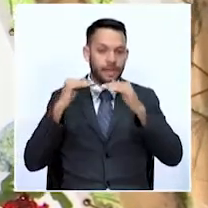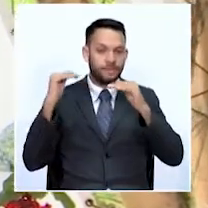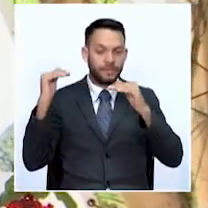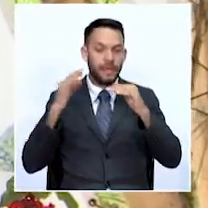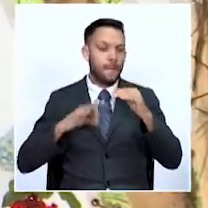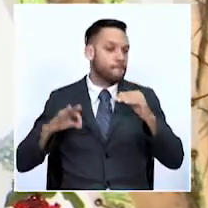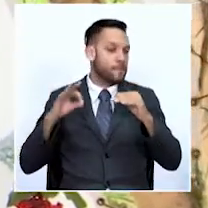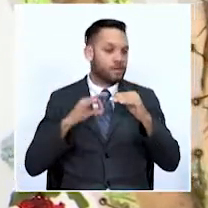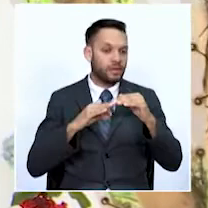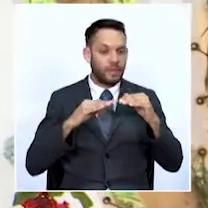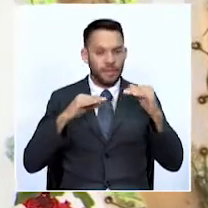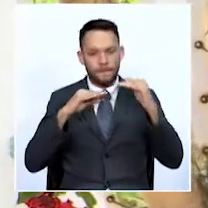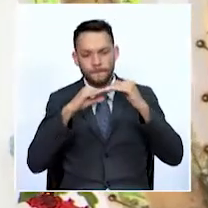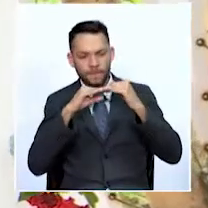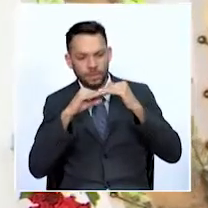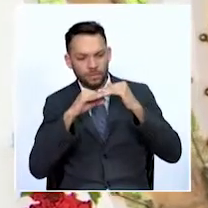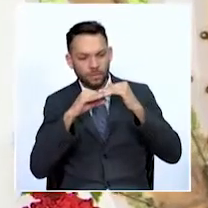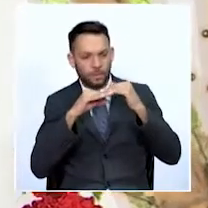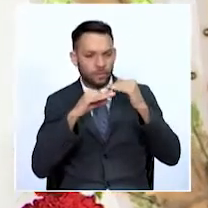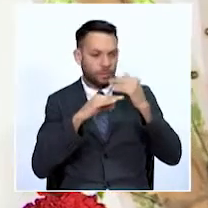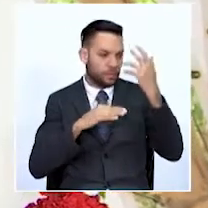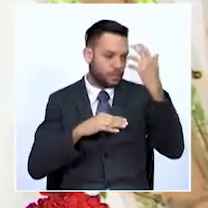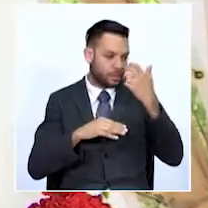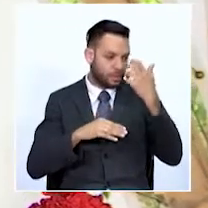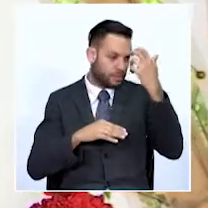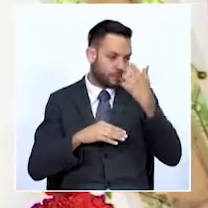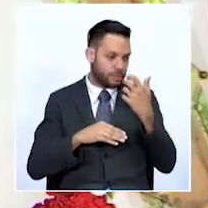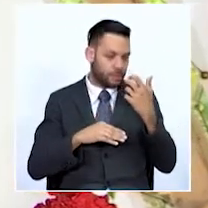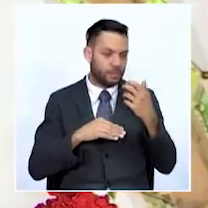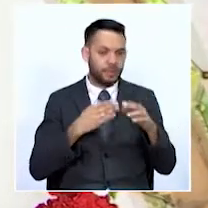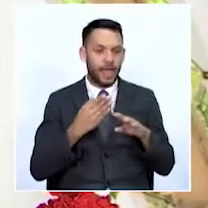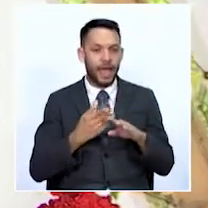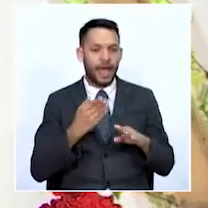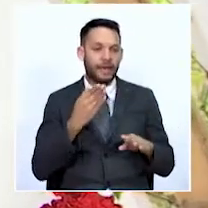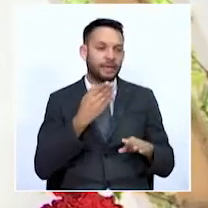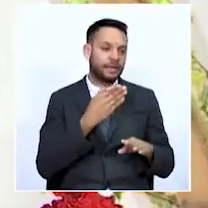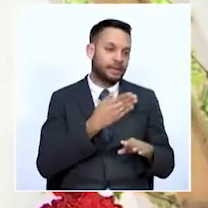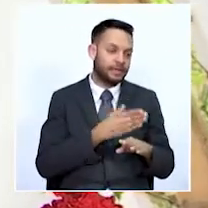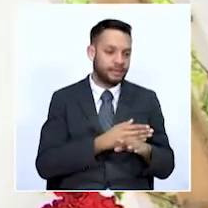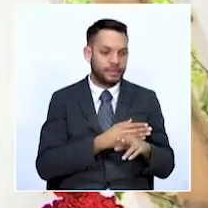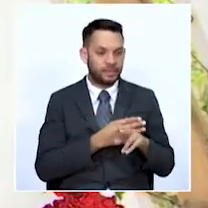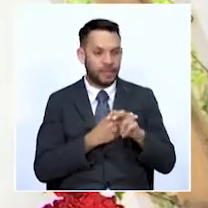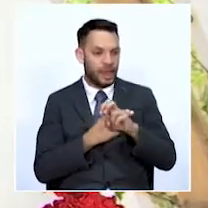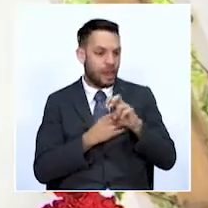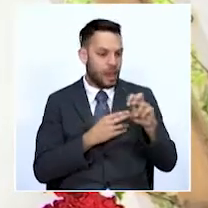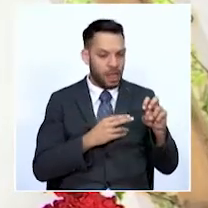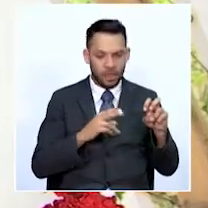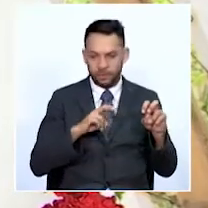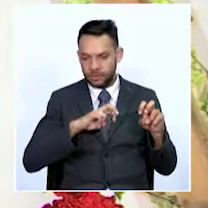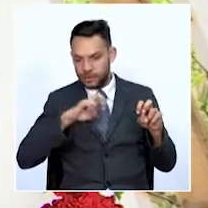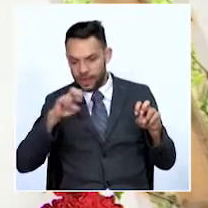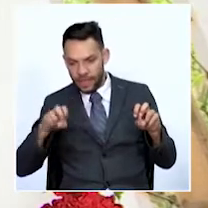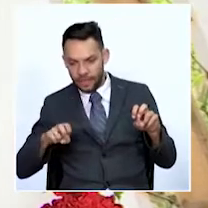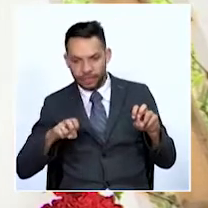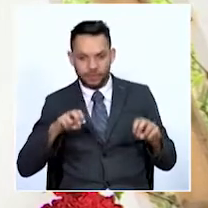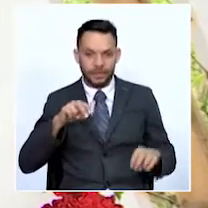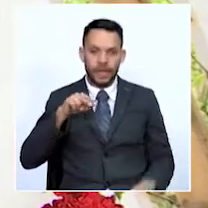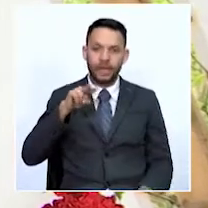hay que comenzar a evaluarlo tanto adelante como a los lados como al frente. Empuja hacia arriba. ¿Te duele